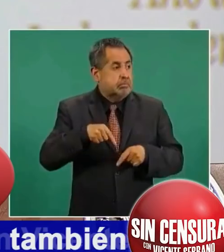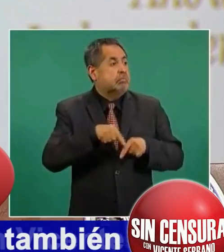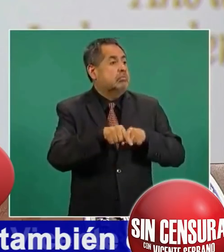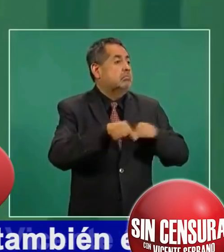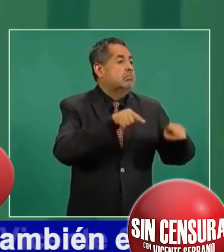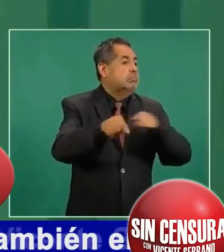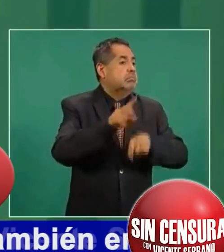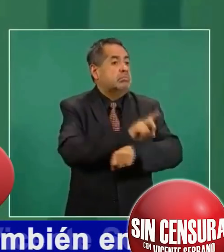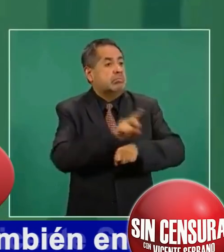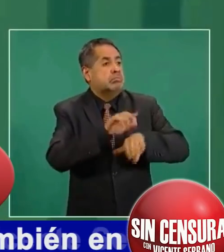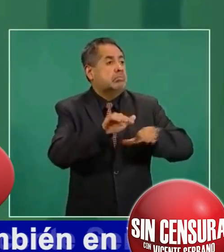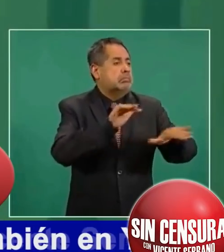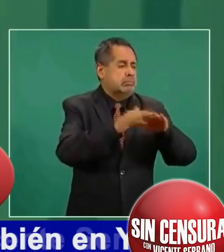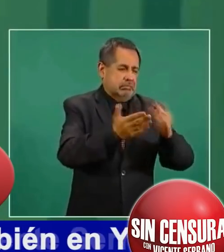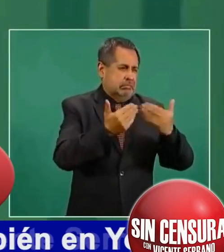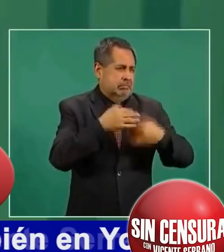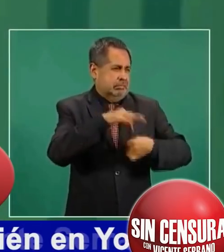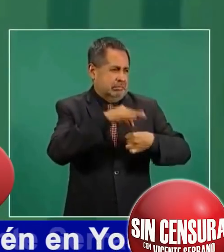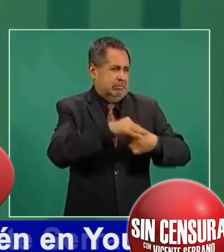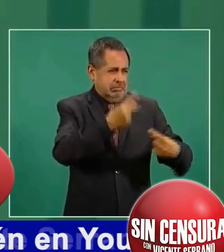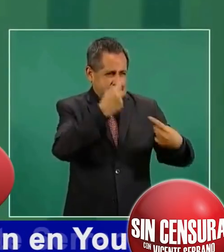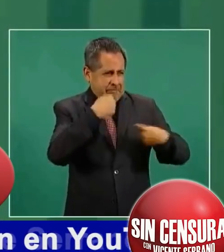de delegados de un partido